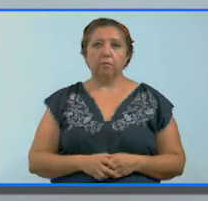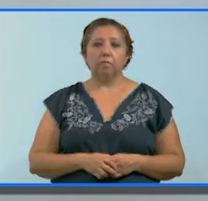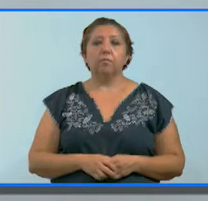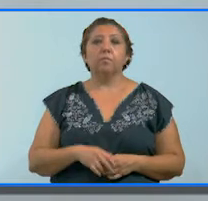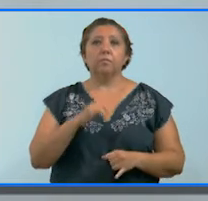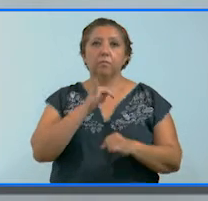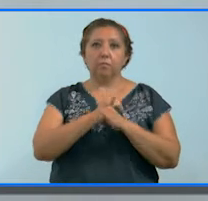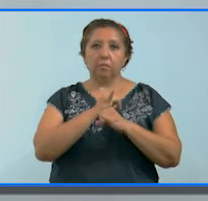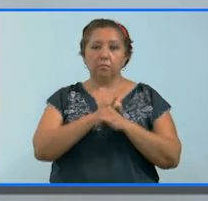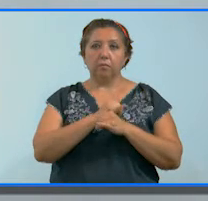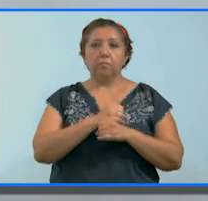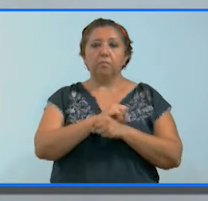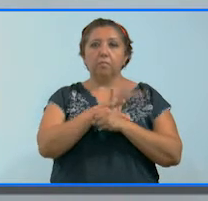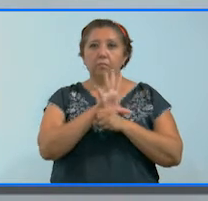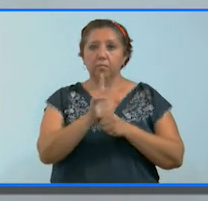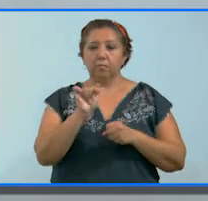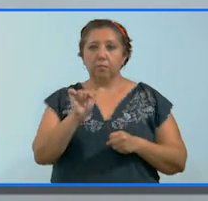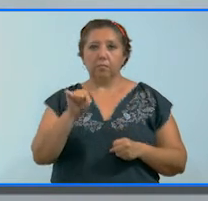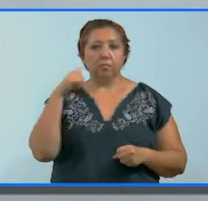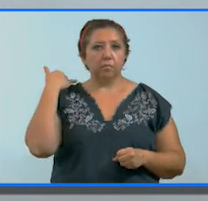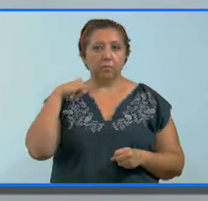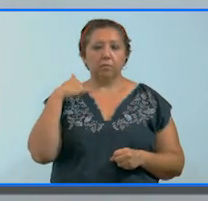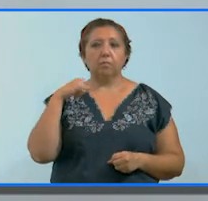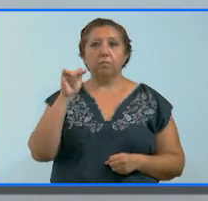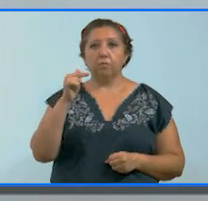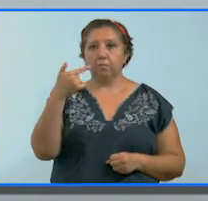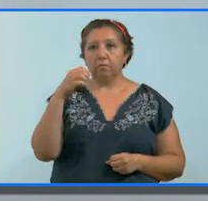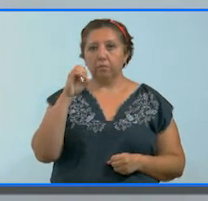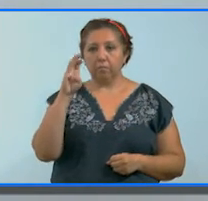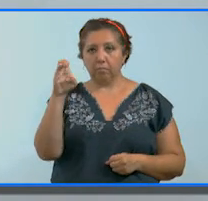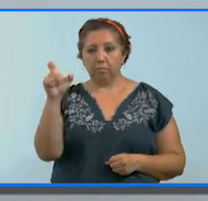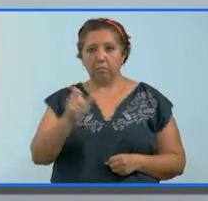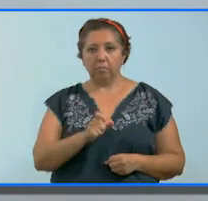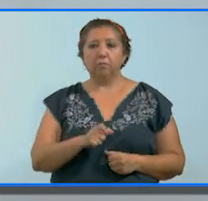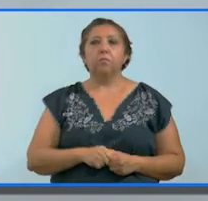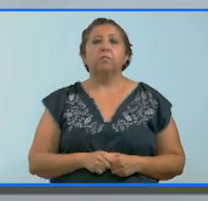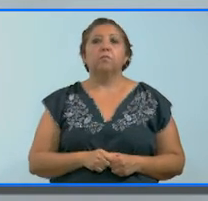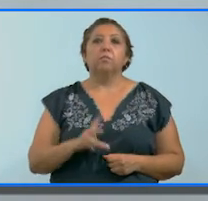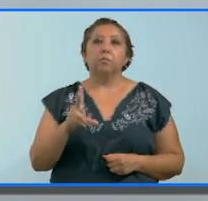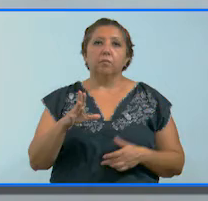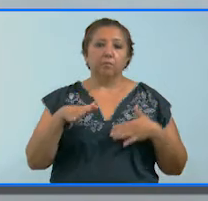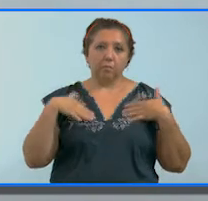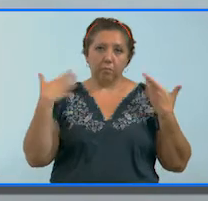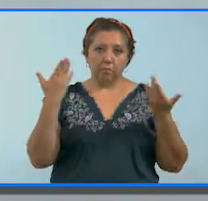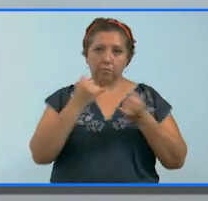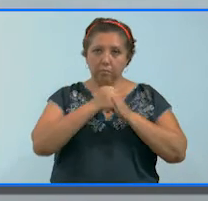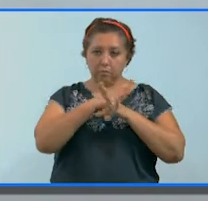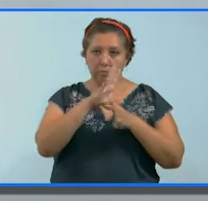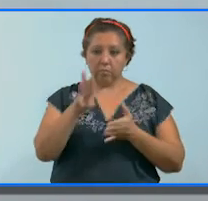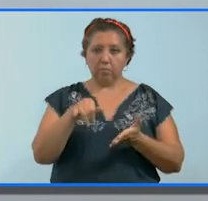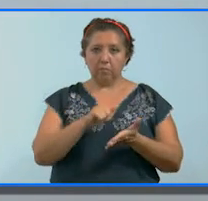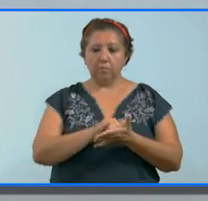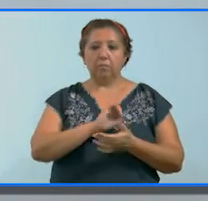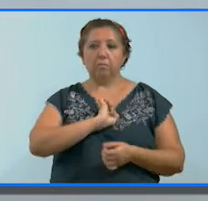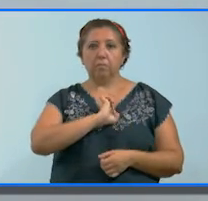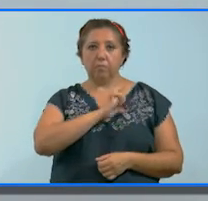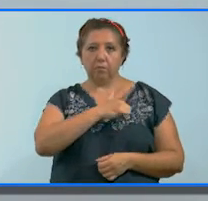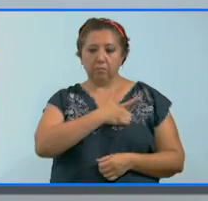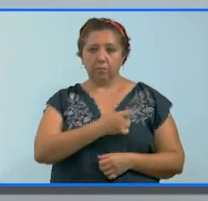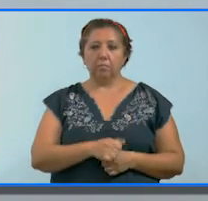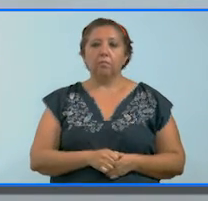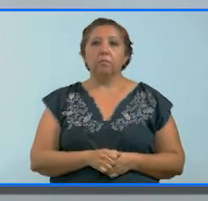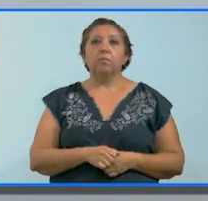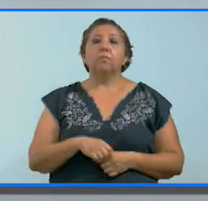la página de internet coronavirus punto yucatán punto gob.mx también ofrece información en maya y en español